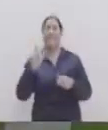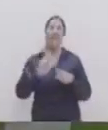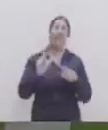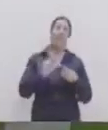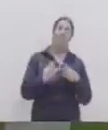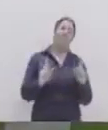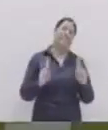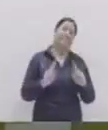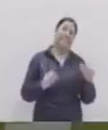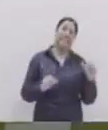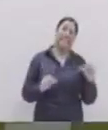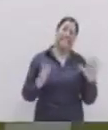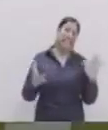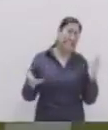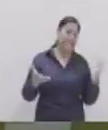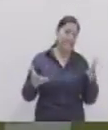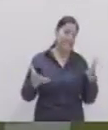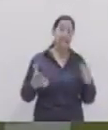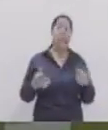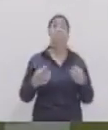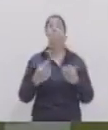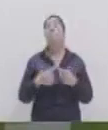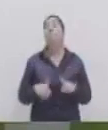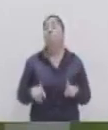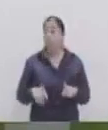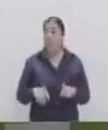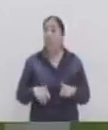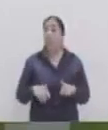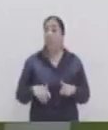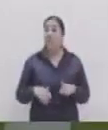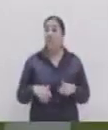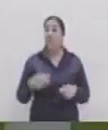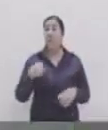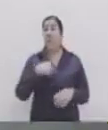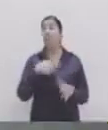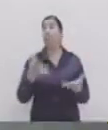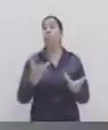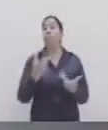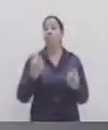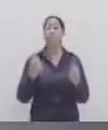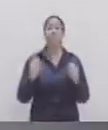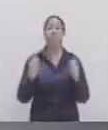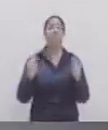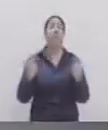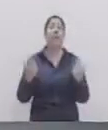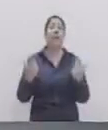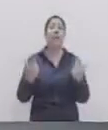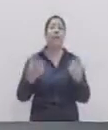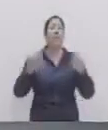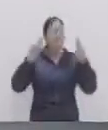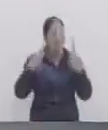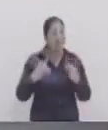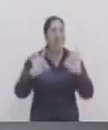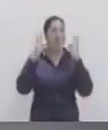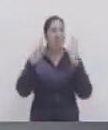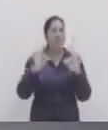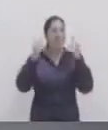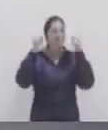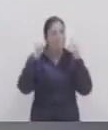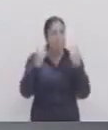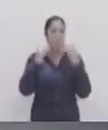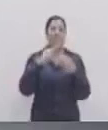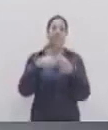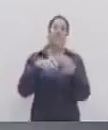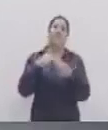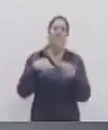cosas que no van a ser muy buenas, porque no podemos decir malas, ¿verdad? Pero lo que se debe de hacer es, en la medida de lo posible, tratar de estar bien